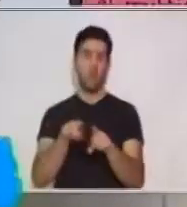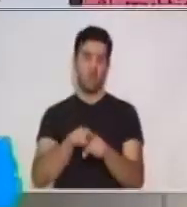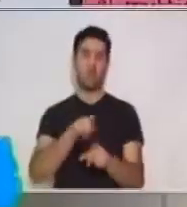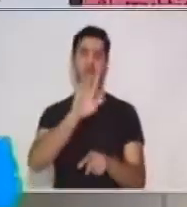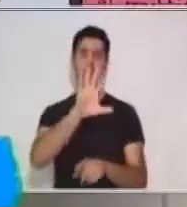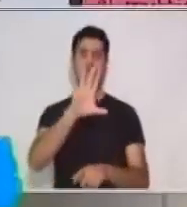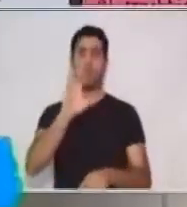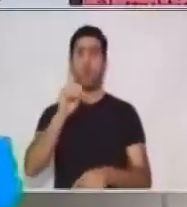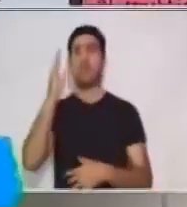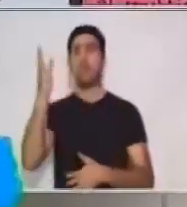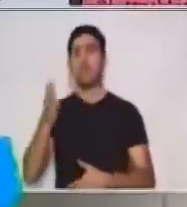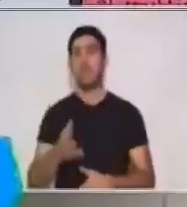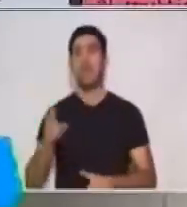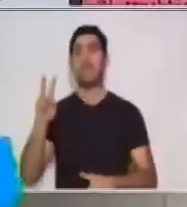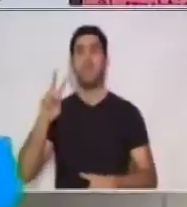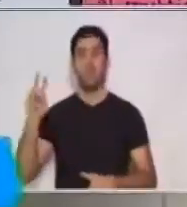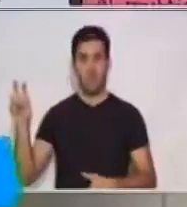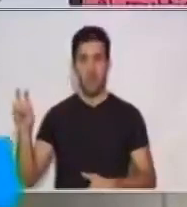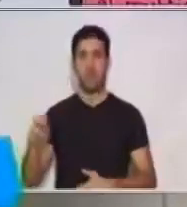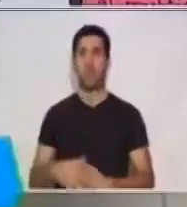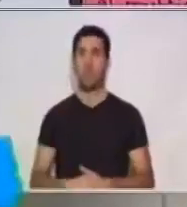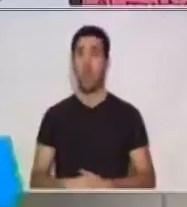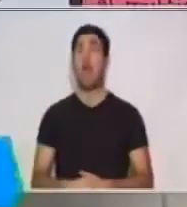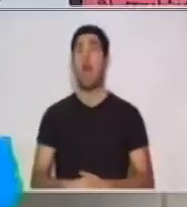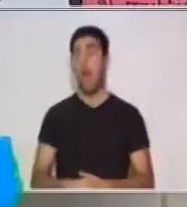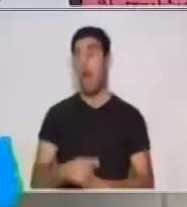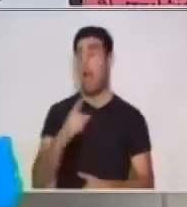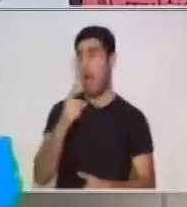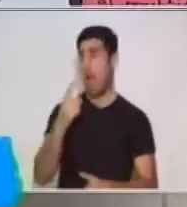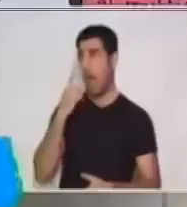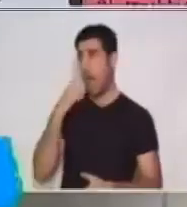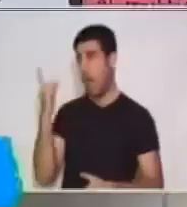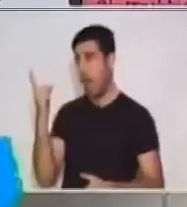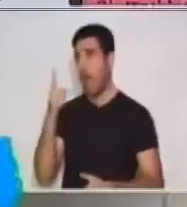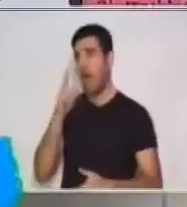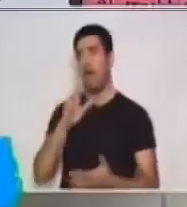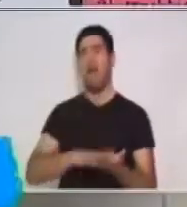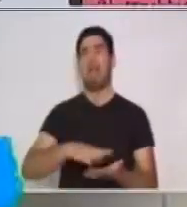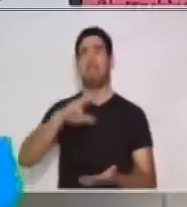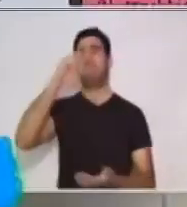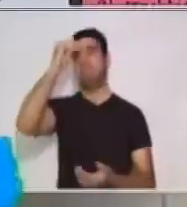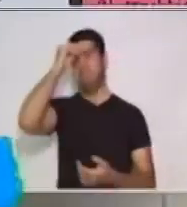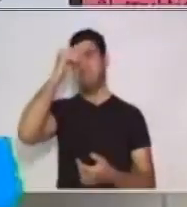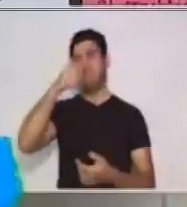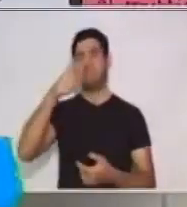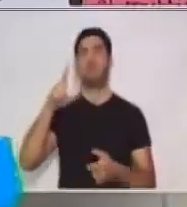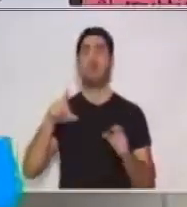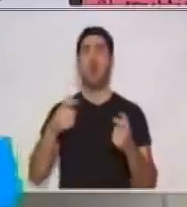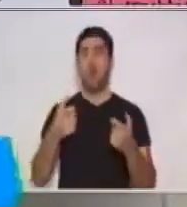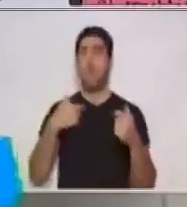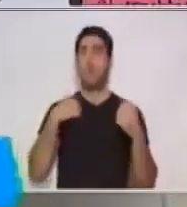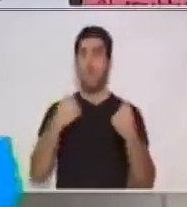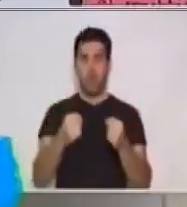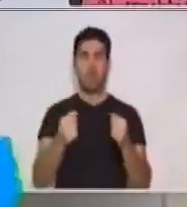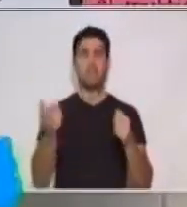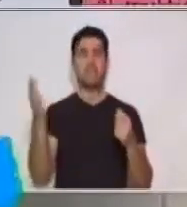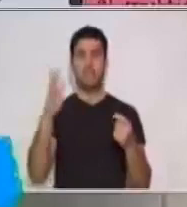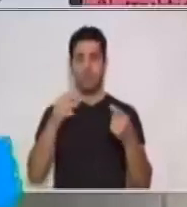200. 50 de 200. Entonces tengo ya en cada grado establecido mi